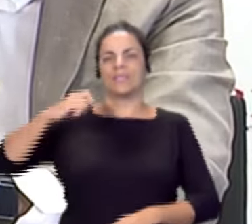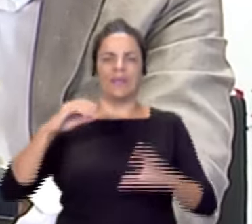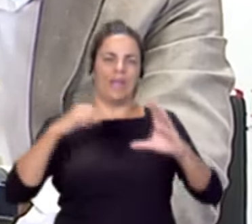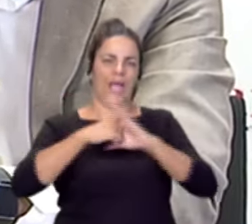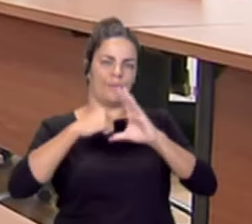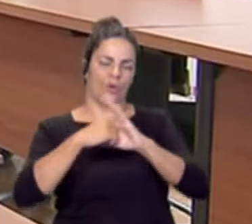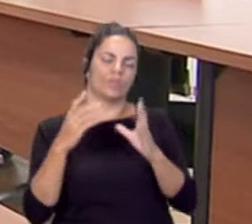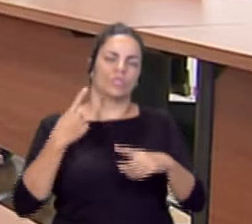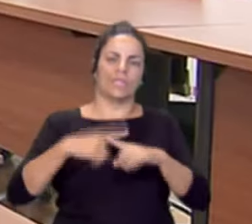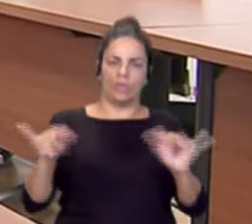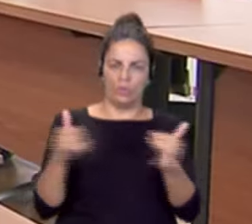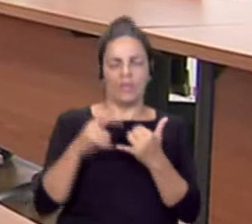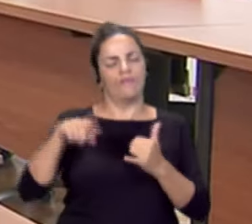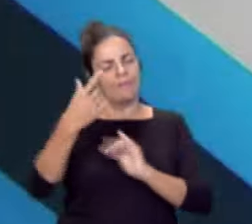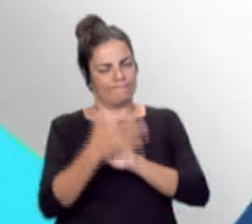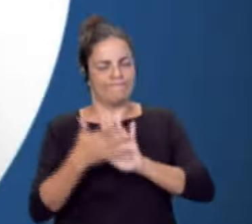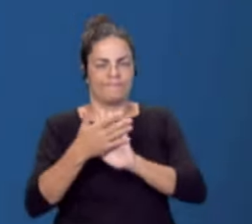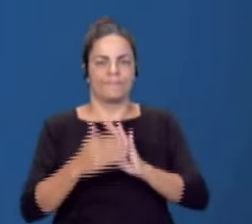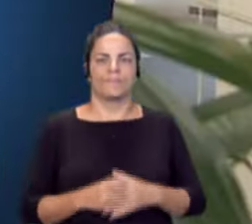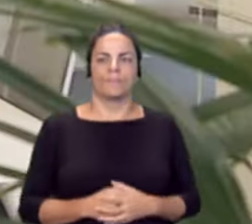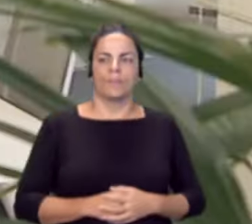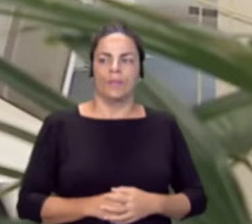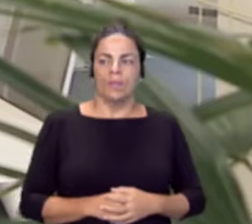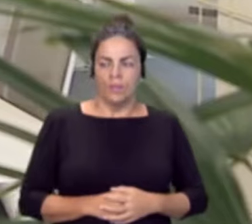Cruz de Tenerife.